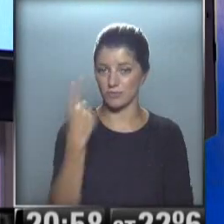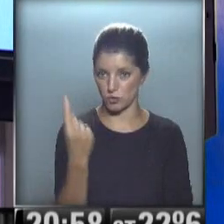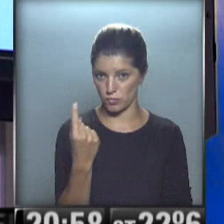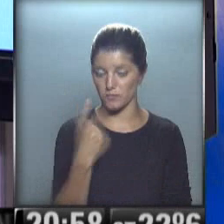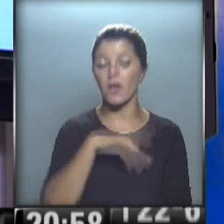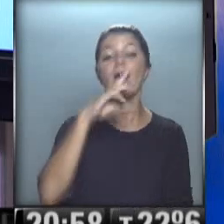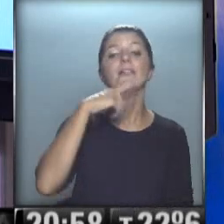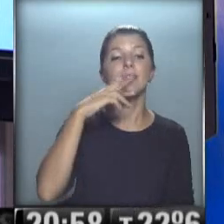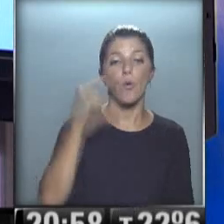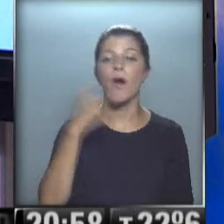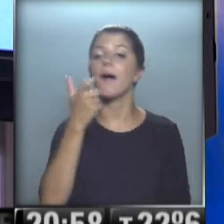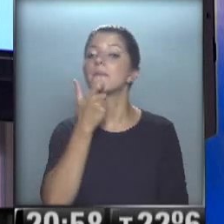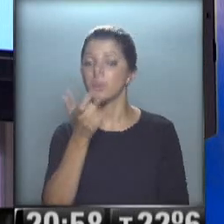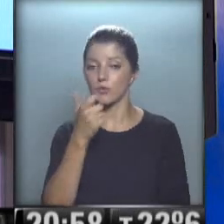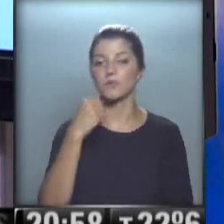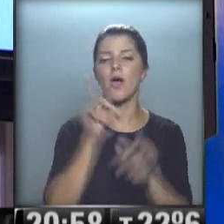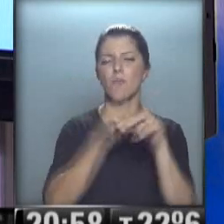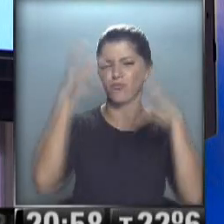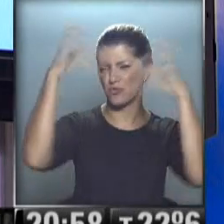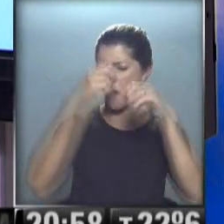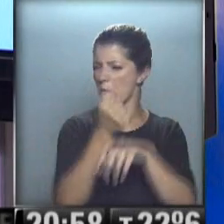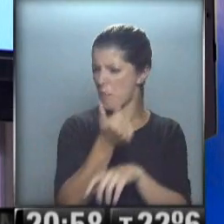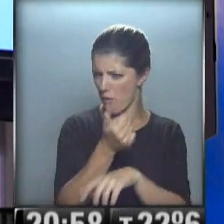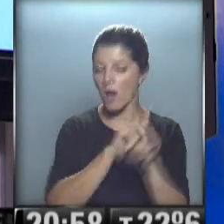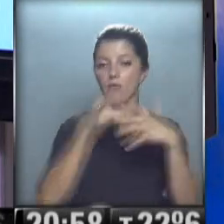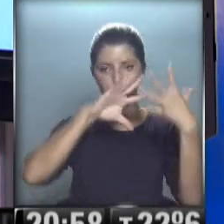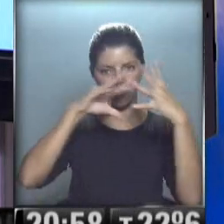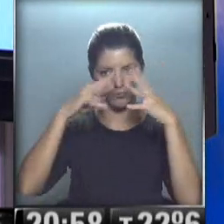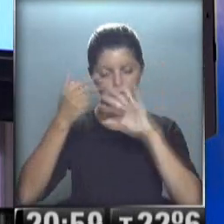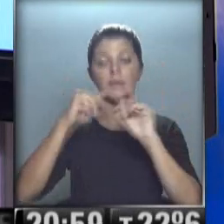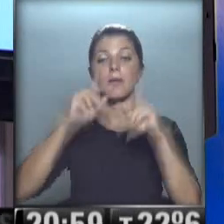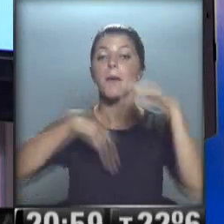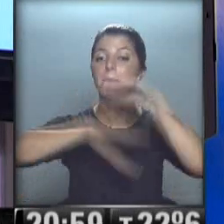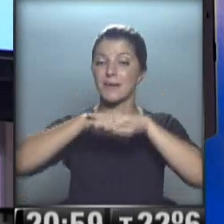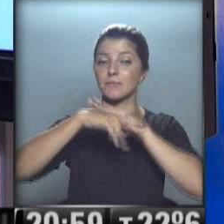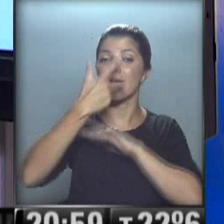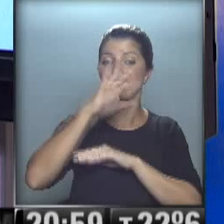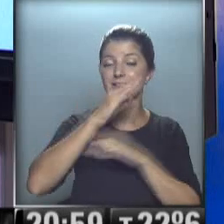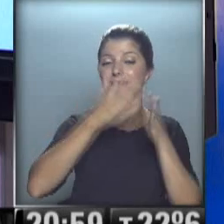Juan, Mendoza, San Rafael, muy poca lluvia, bastante nubosidad y máximas entre 30 y